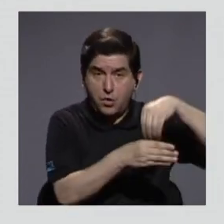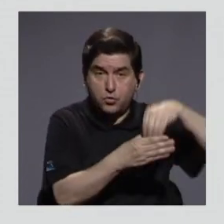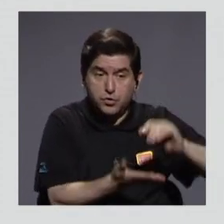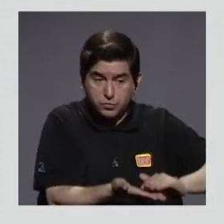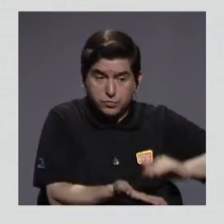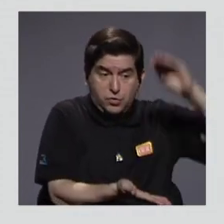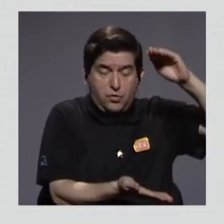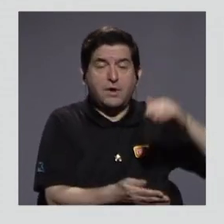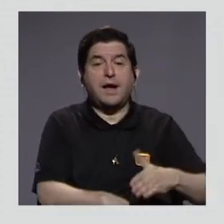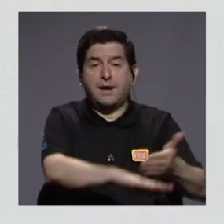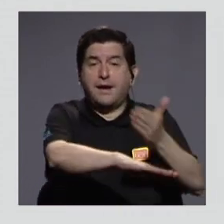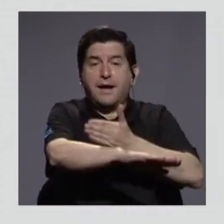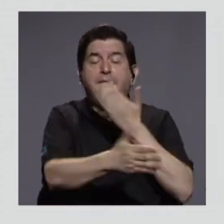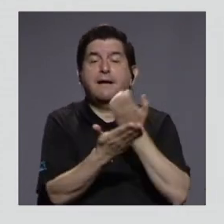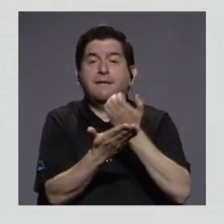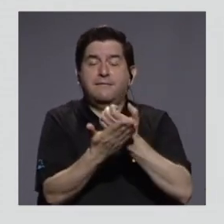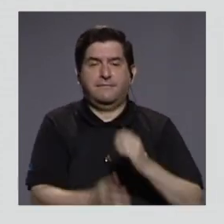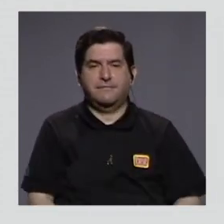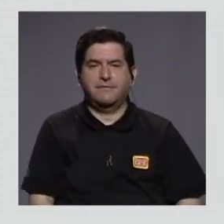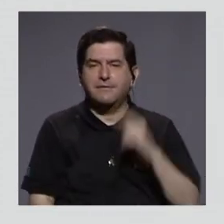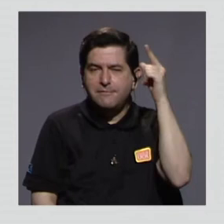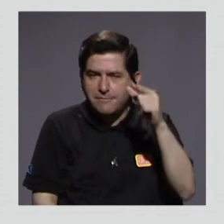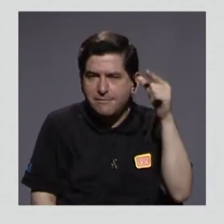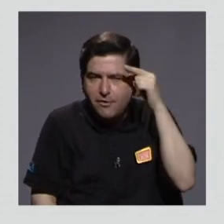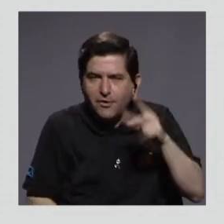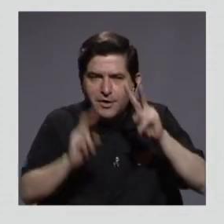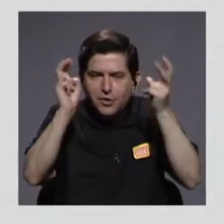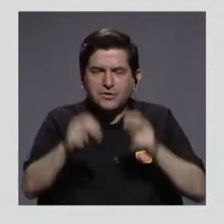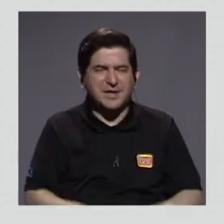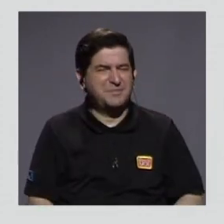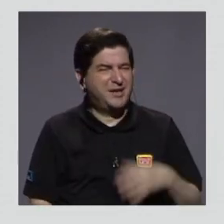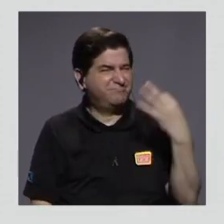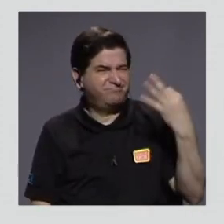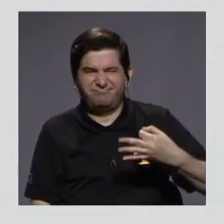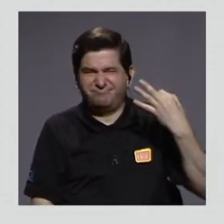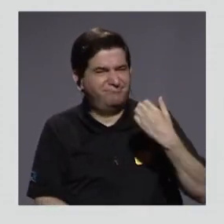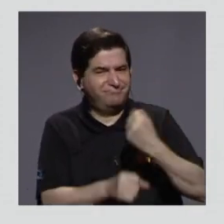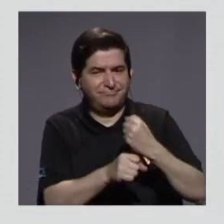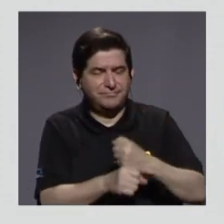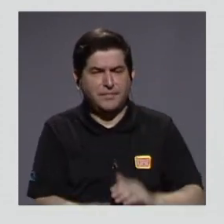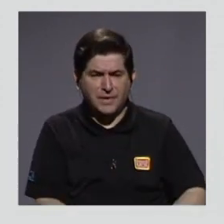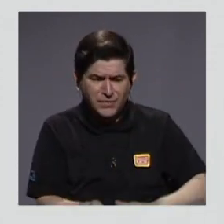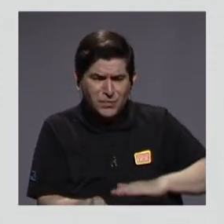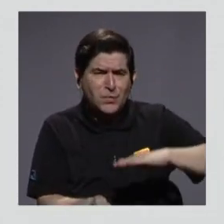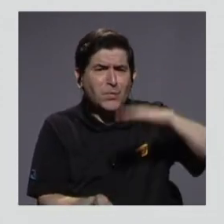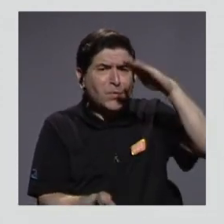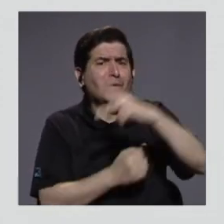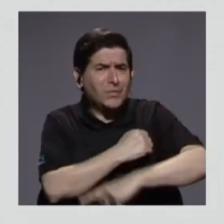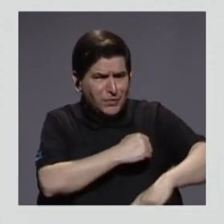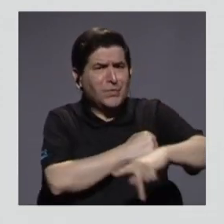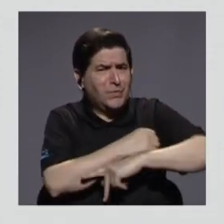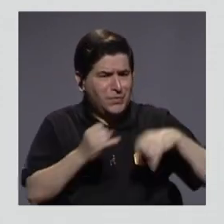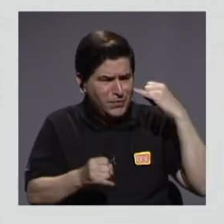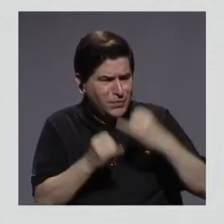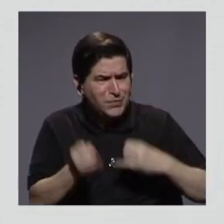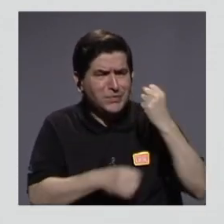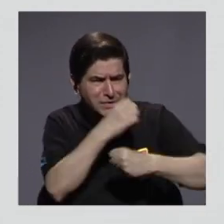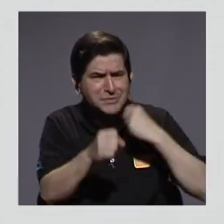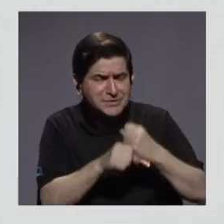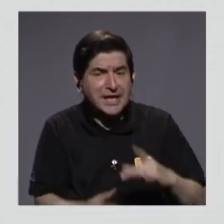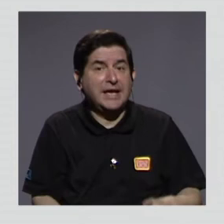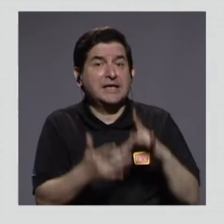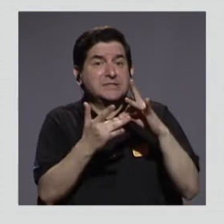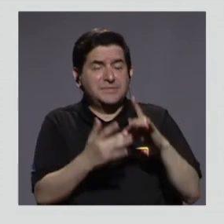crecimiento económico y evidentemente el tema la informalidad que ha venido creciendo mucho en nuestro país en los últimos años especialmente